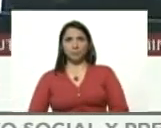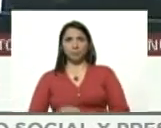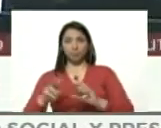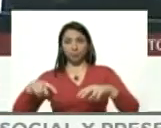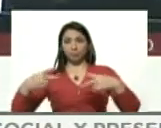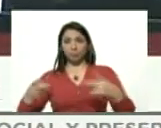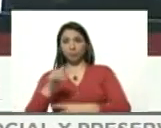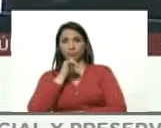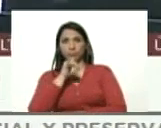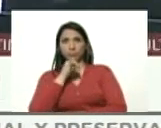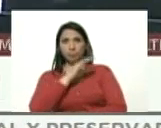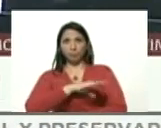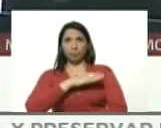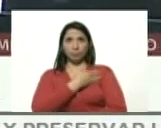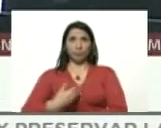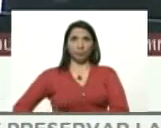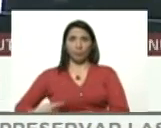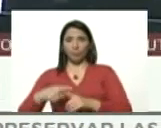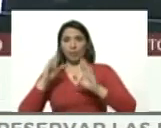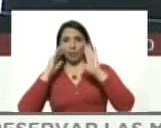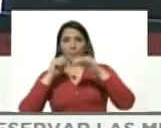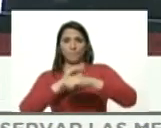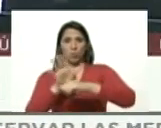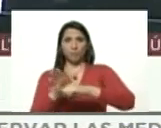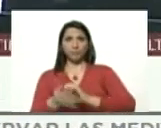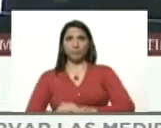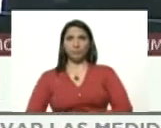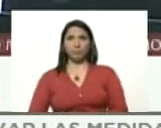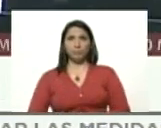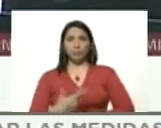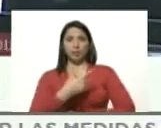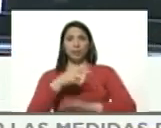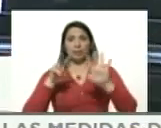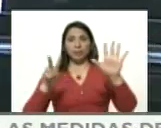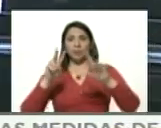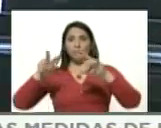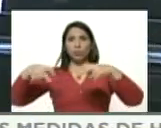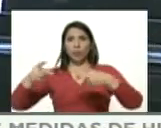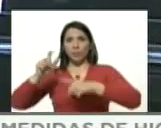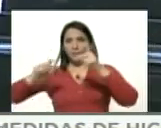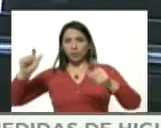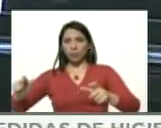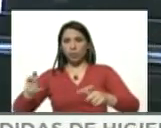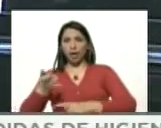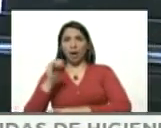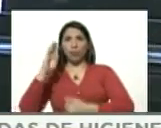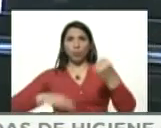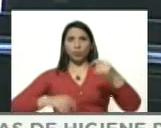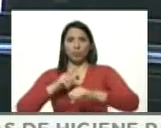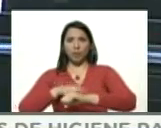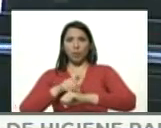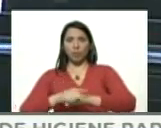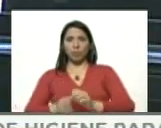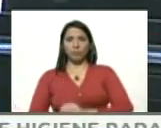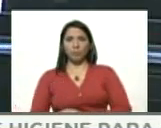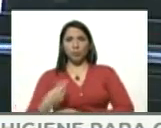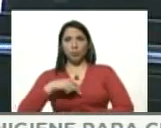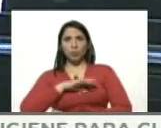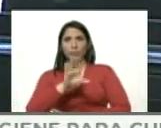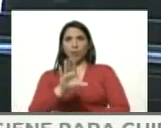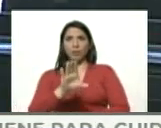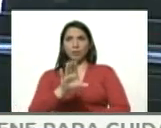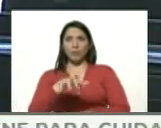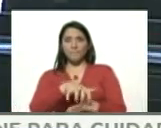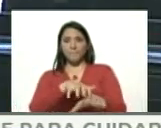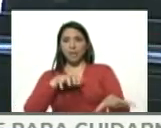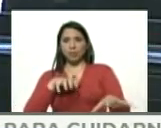Actualizado el parte de la Comisión Presidencial para la Atención del COVID-19, 37 nuevos casos se registran en las últimas horas en nuestro país, la